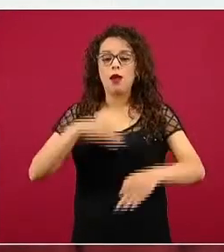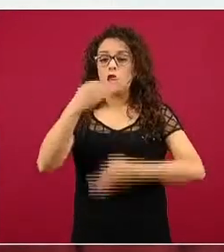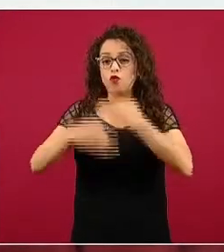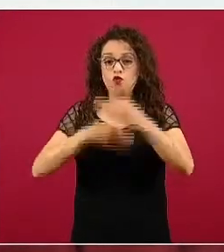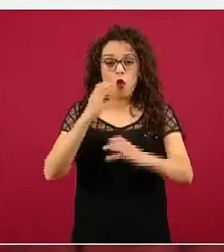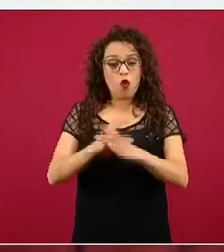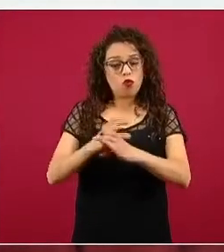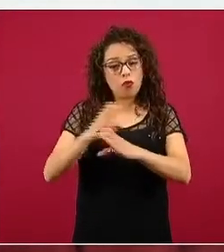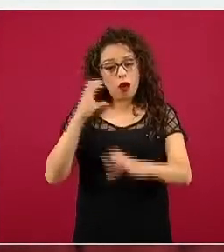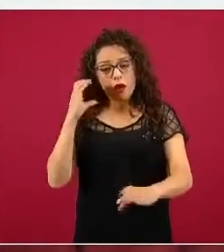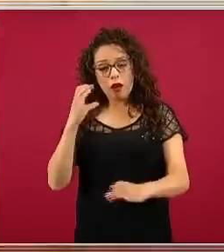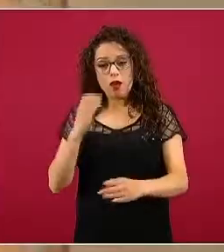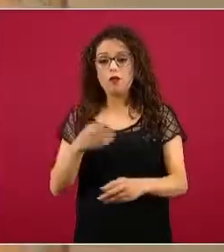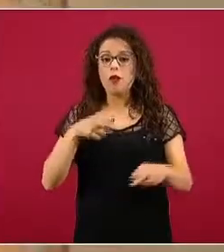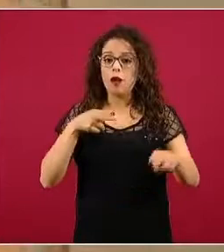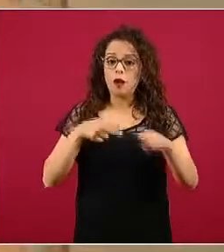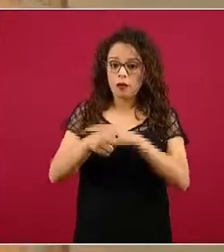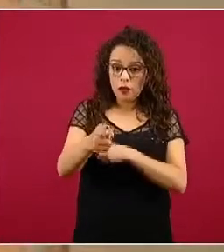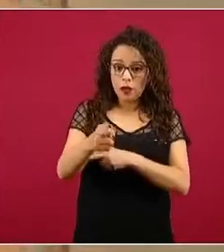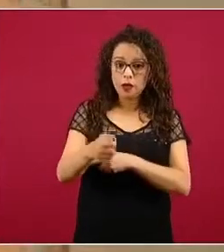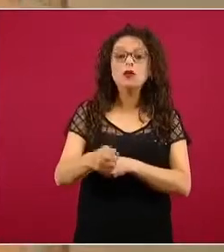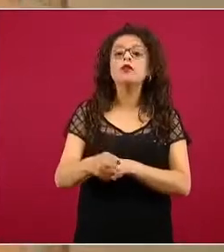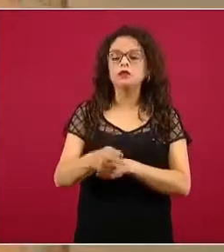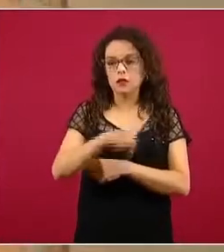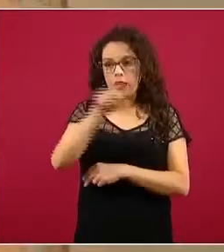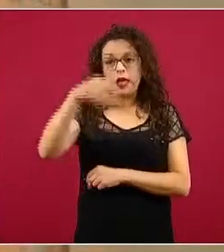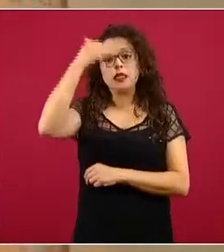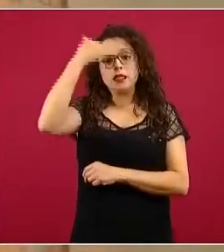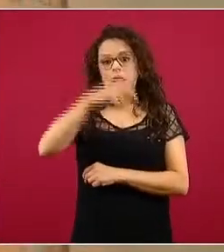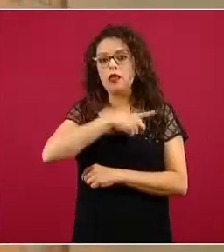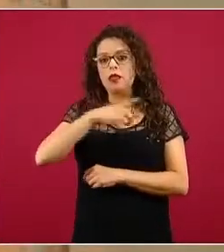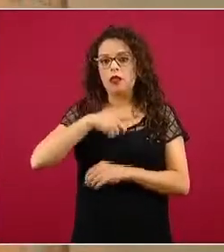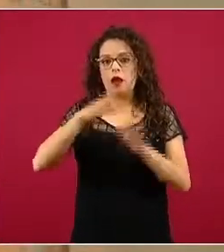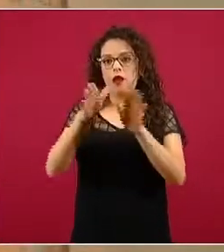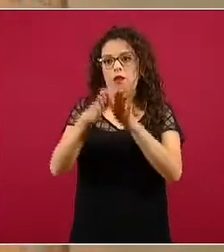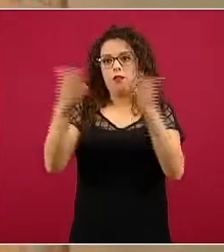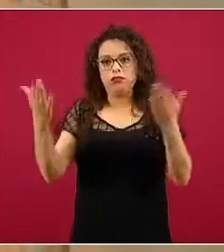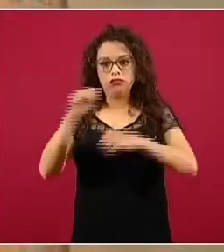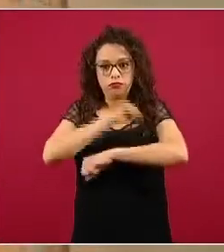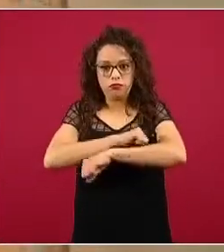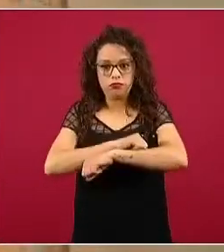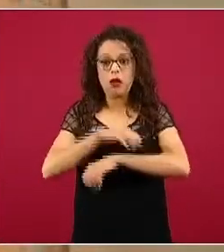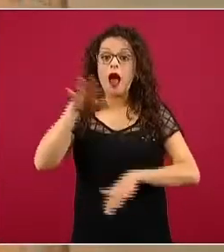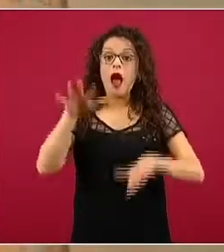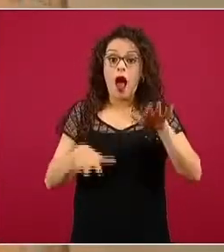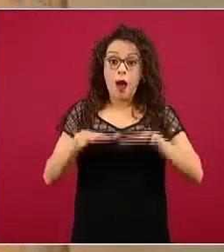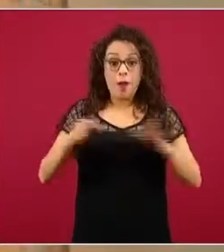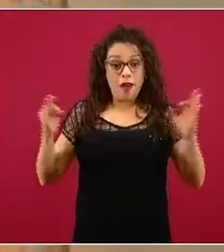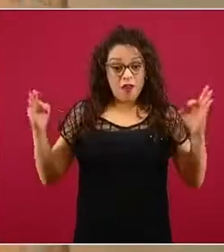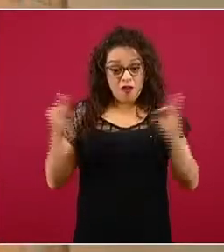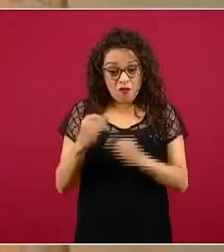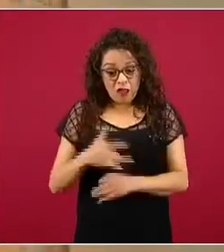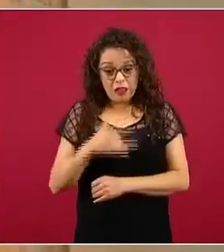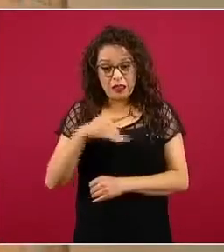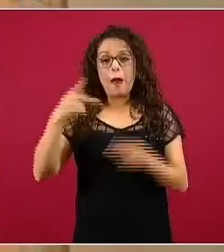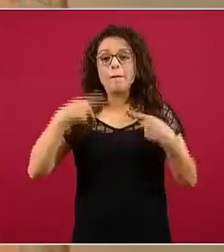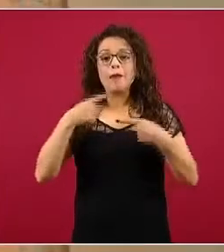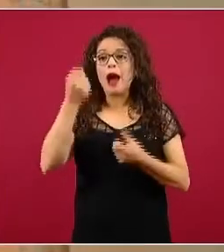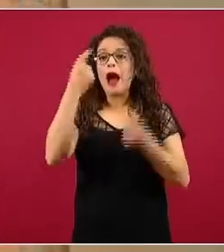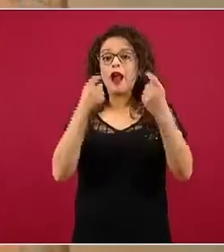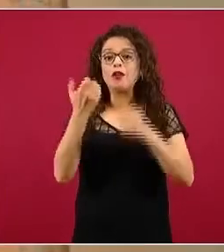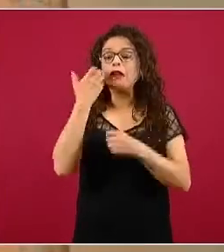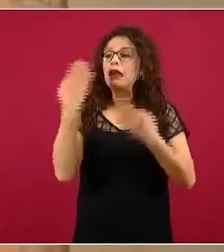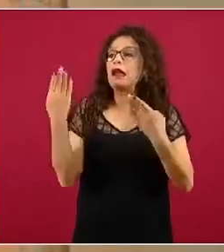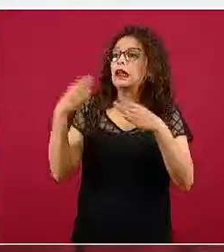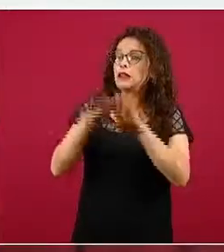también en los trenes del metro, la indicación es abrir las ventanas. Sabemos que con el frío algunas personas las cierran, pero es importante, pese al frío, mantener